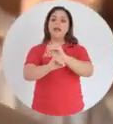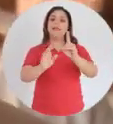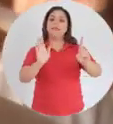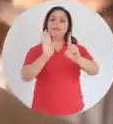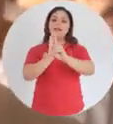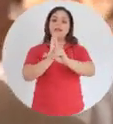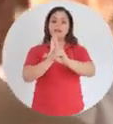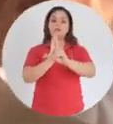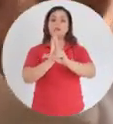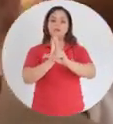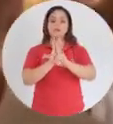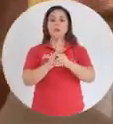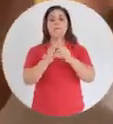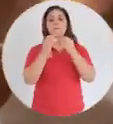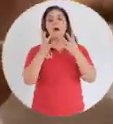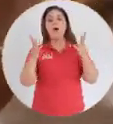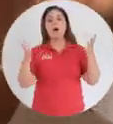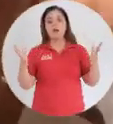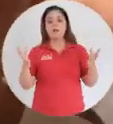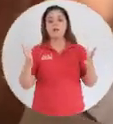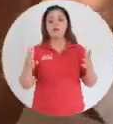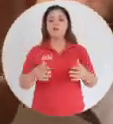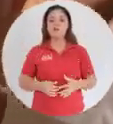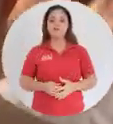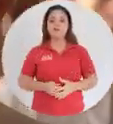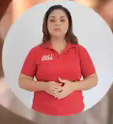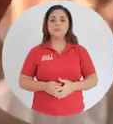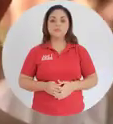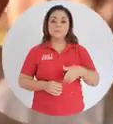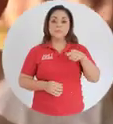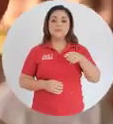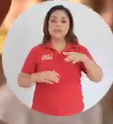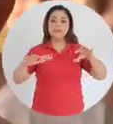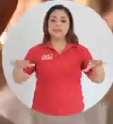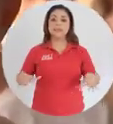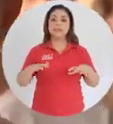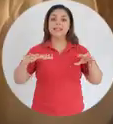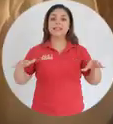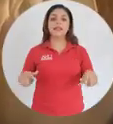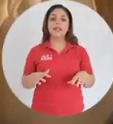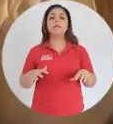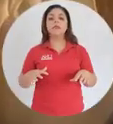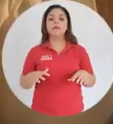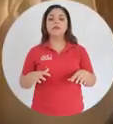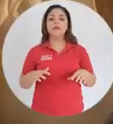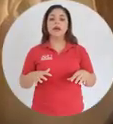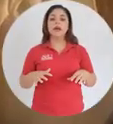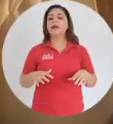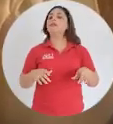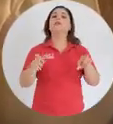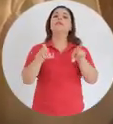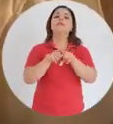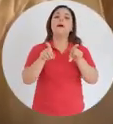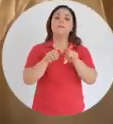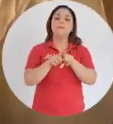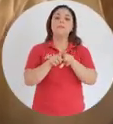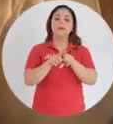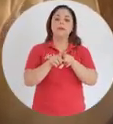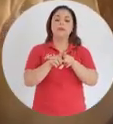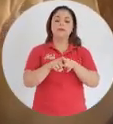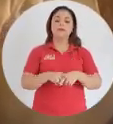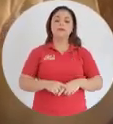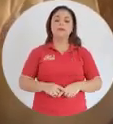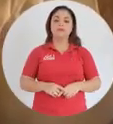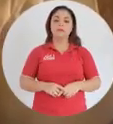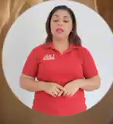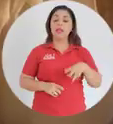Derecho, decenas de miles de detenidos en esta dinámica de detenciones arbitrarias, pero además